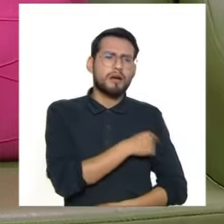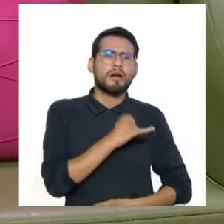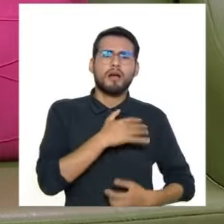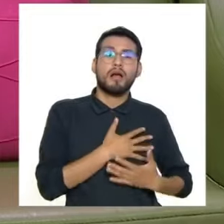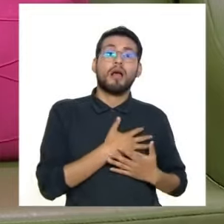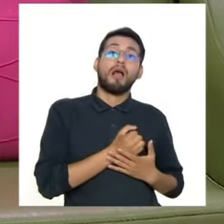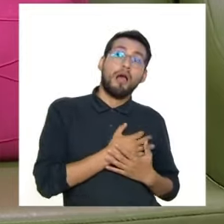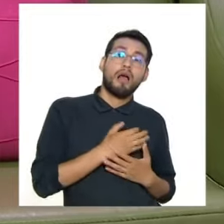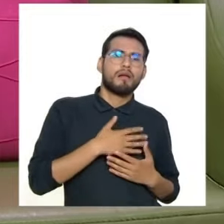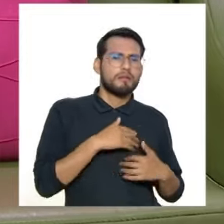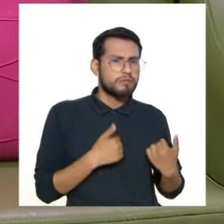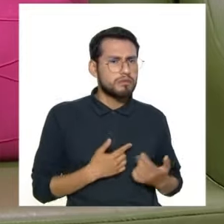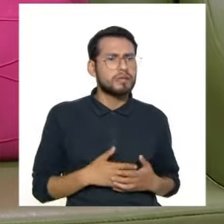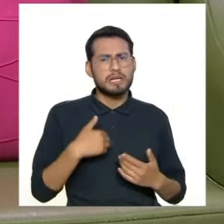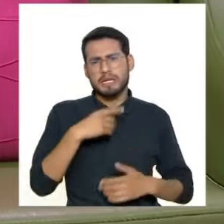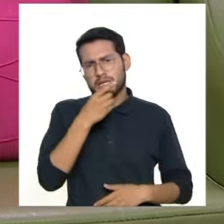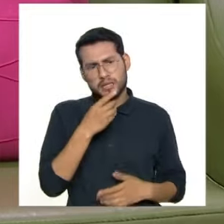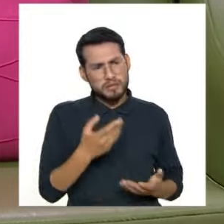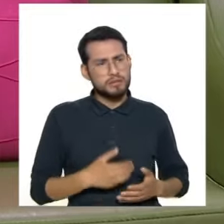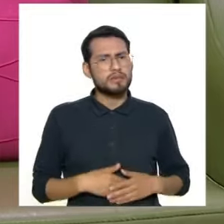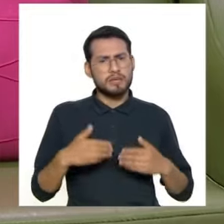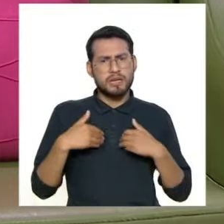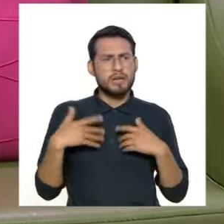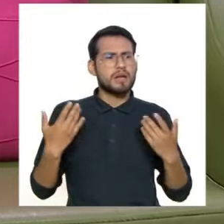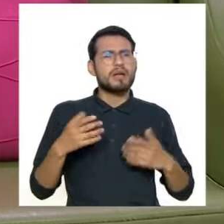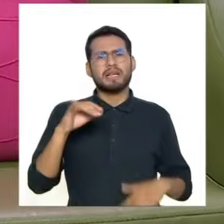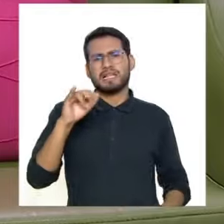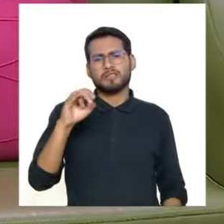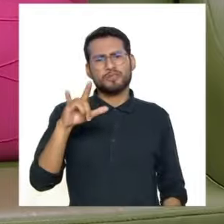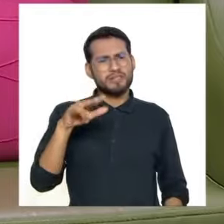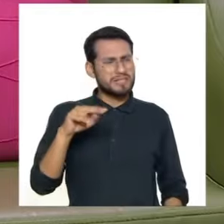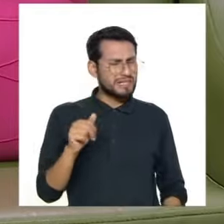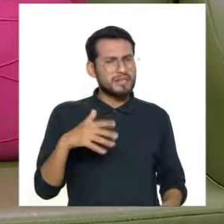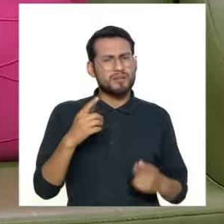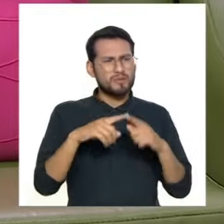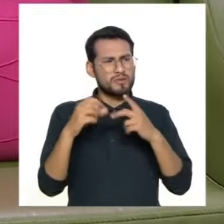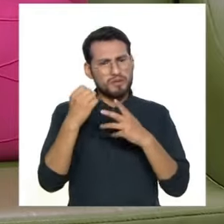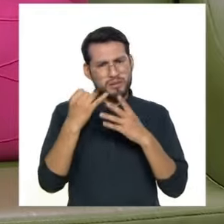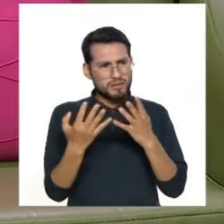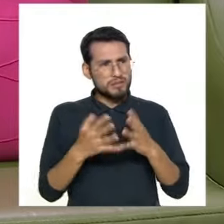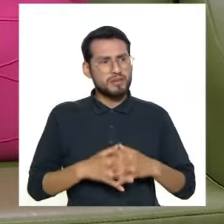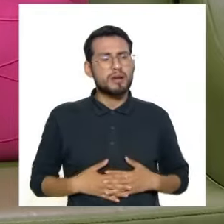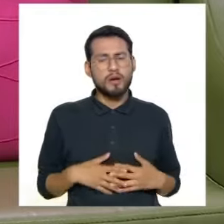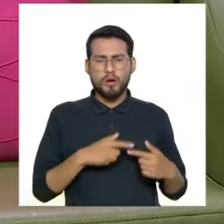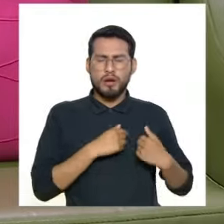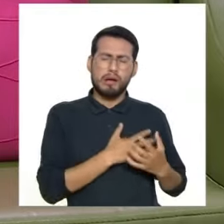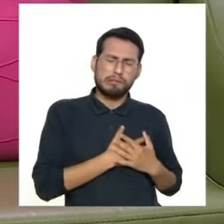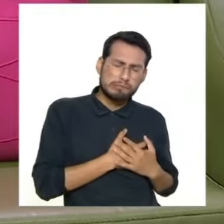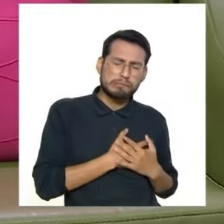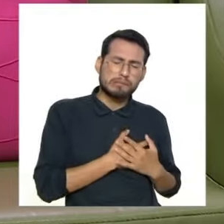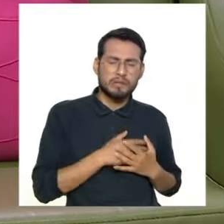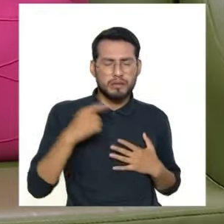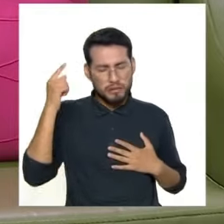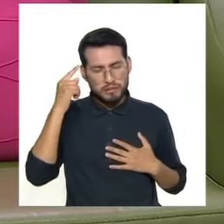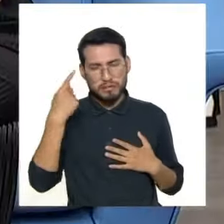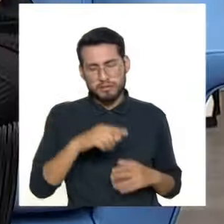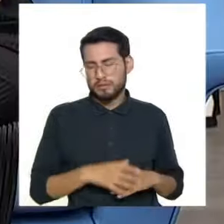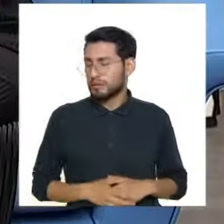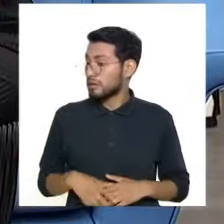hipertensión arterial tiene la diabetes tiene la resistencia a la insulina y tiene más propensión a ataques del corazón y ataques cerebral